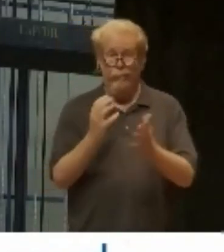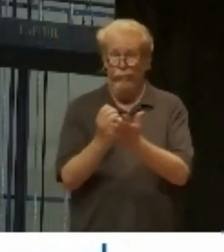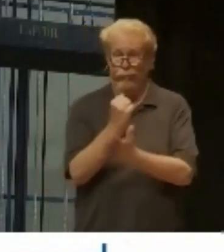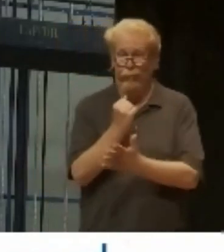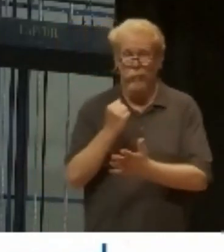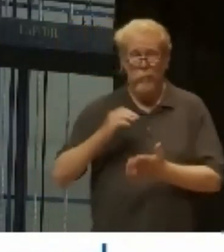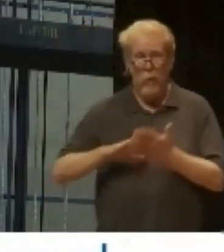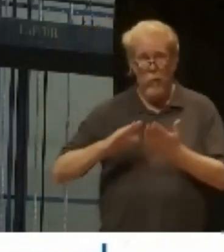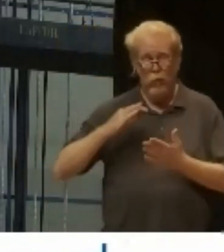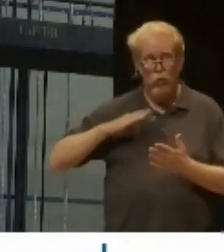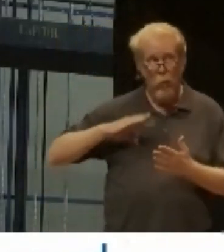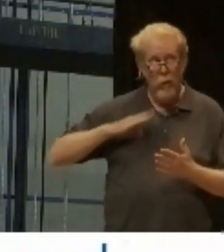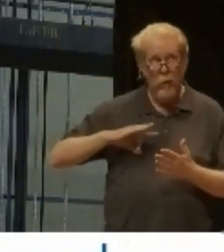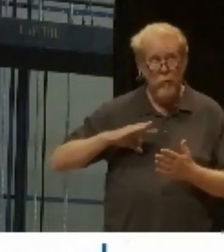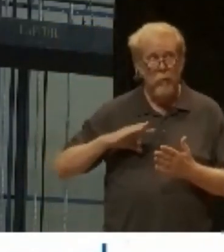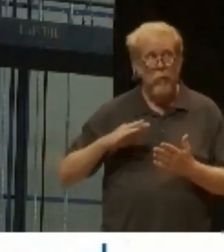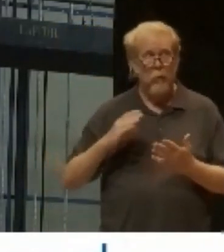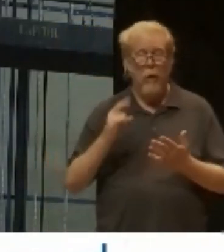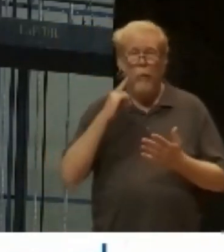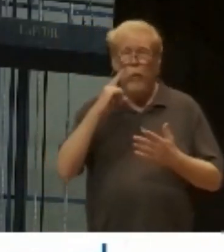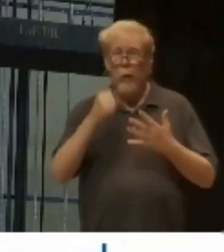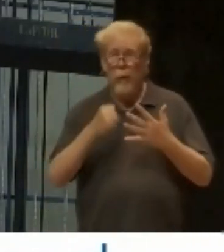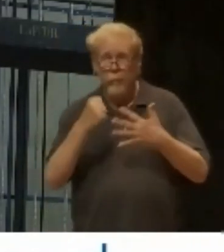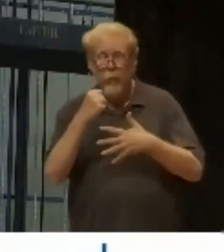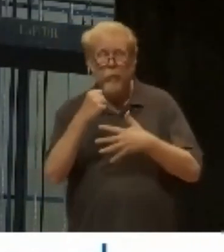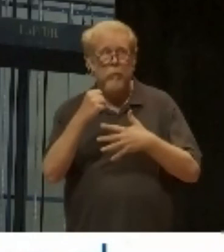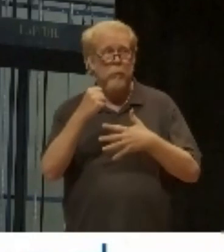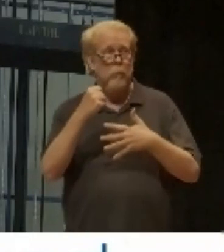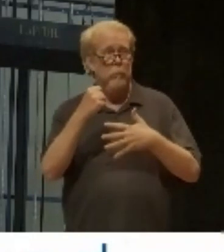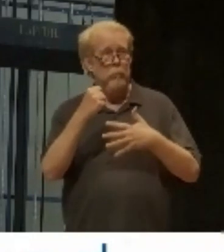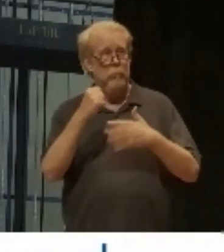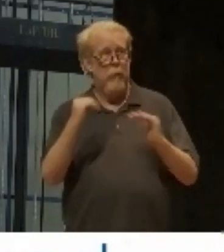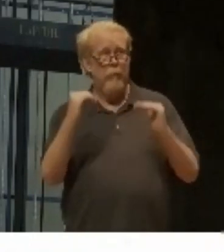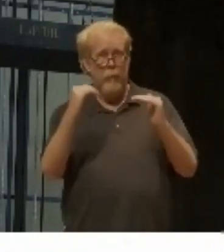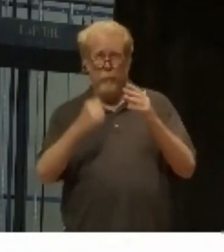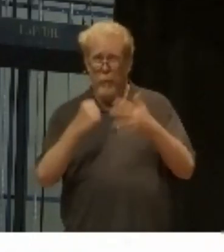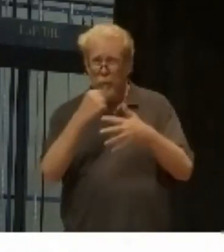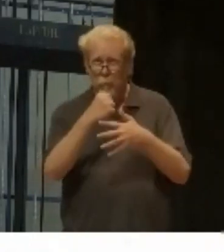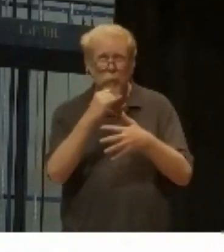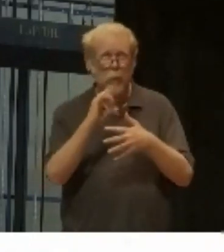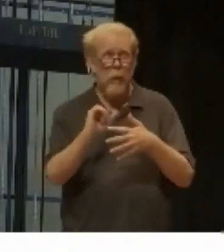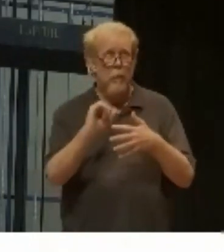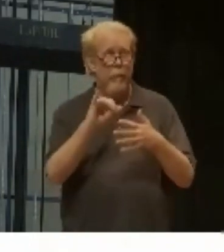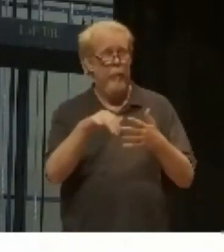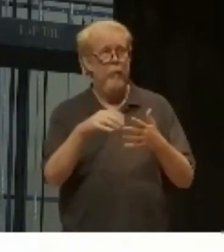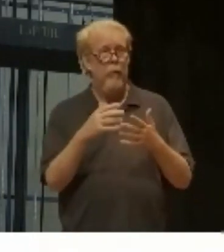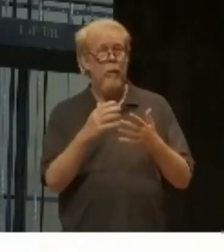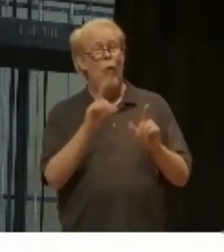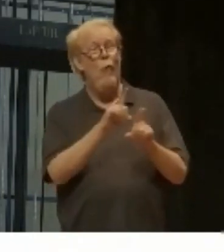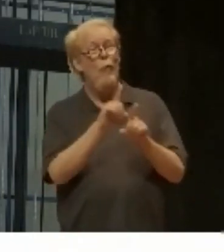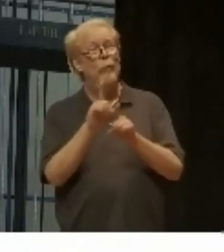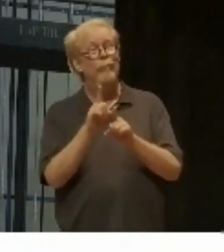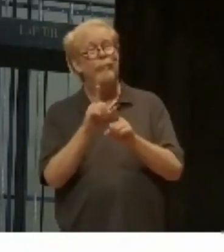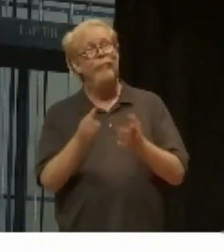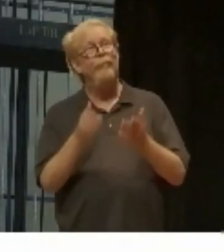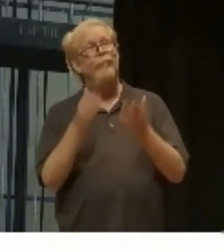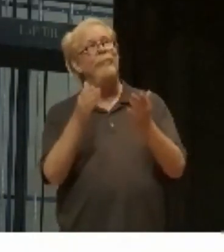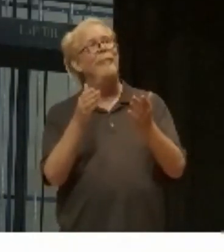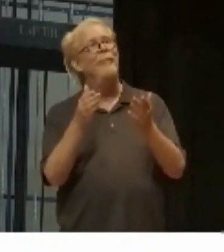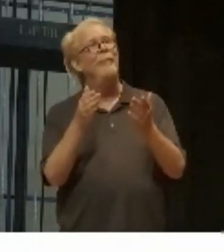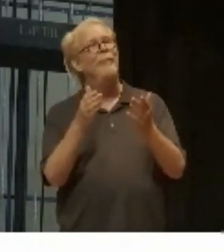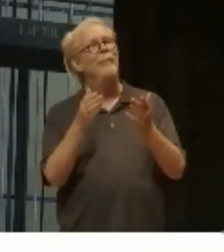estudiantes pueden también ganar créditos a través de muchos de los programas avanzados y créditos duales. Burbank también